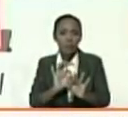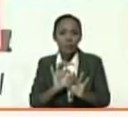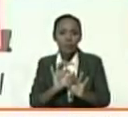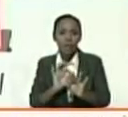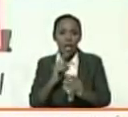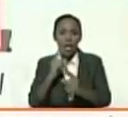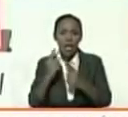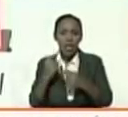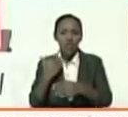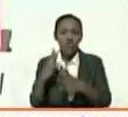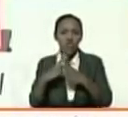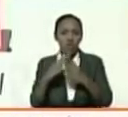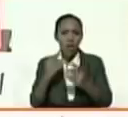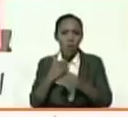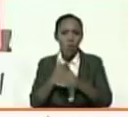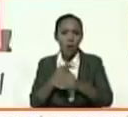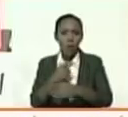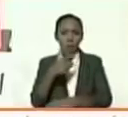Los deja